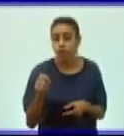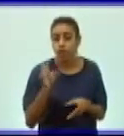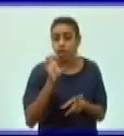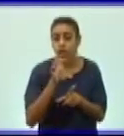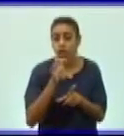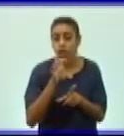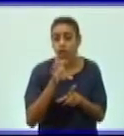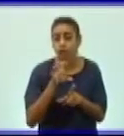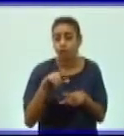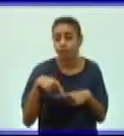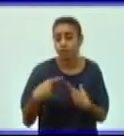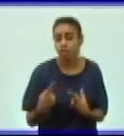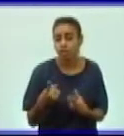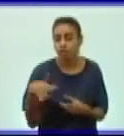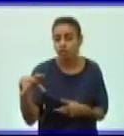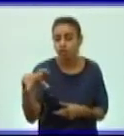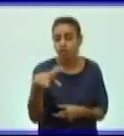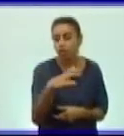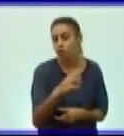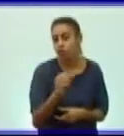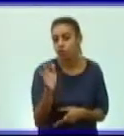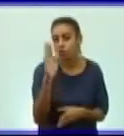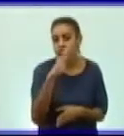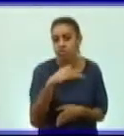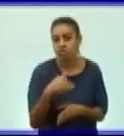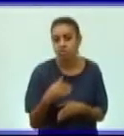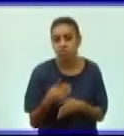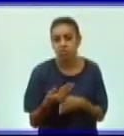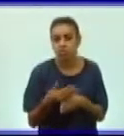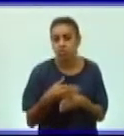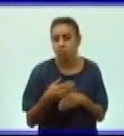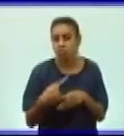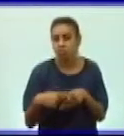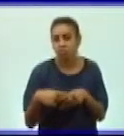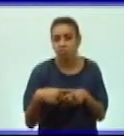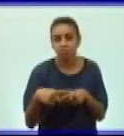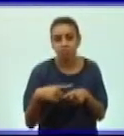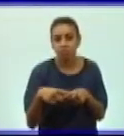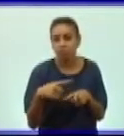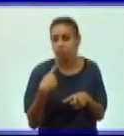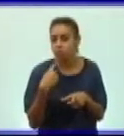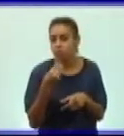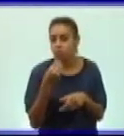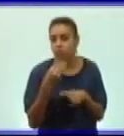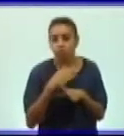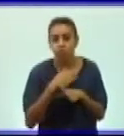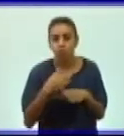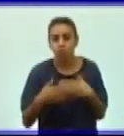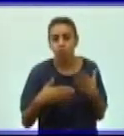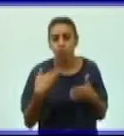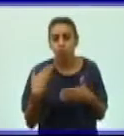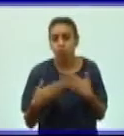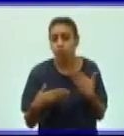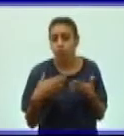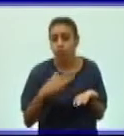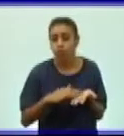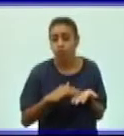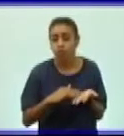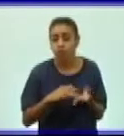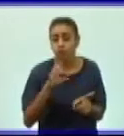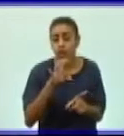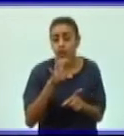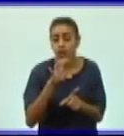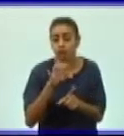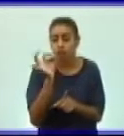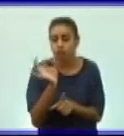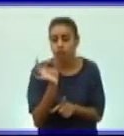sin sentido ninguno. Se comenzó a criticar con muchísima fuerza, pero sin sentido de la medida. Es verdad que las críticas son buenas y son oportunas,